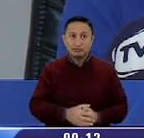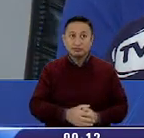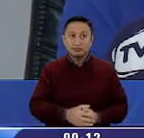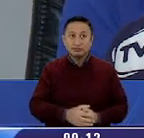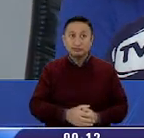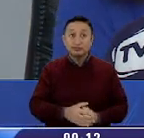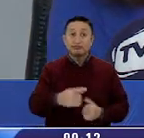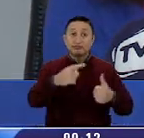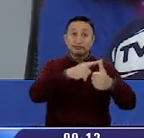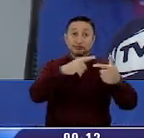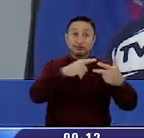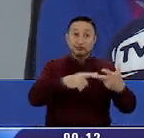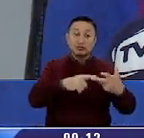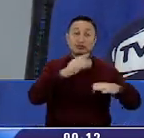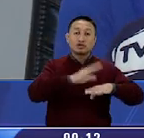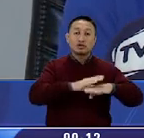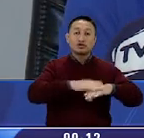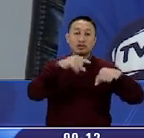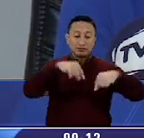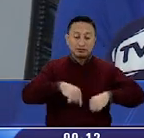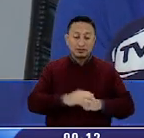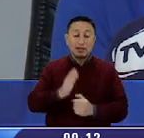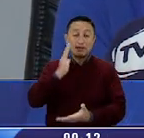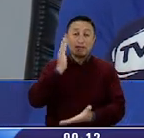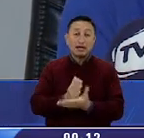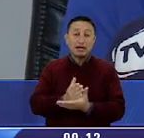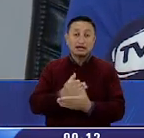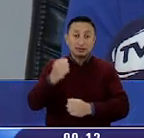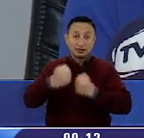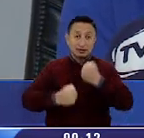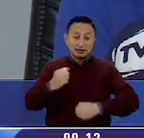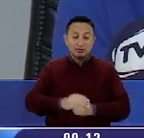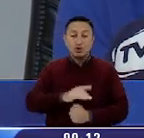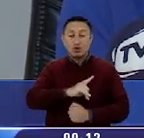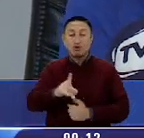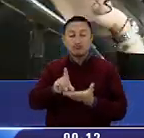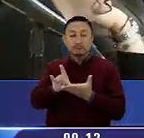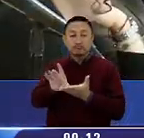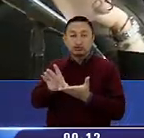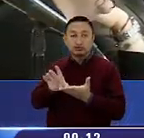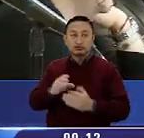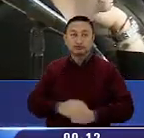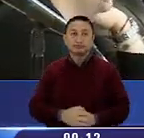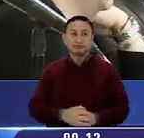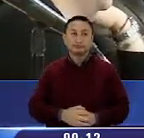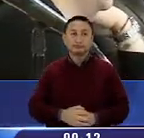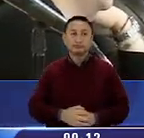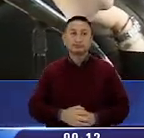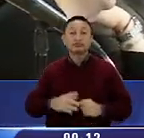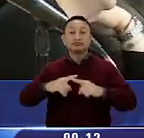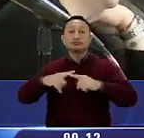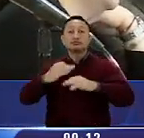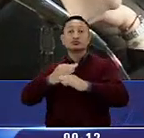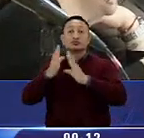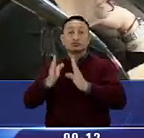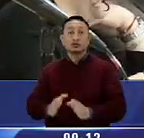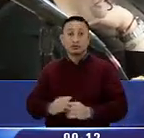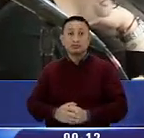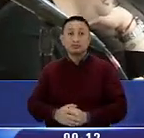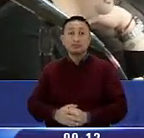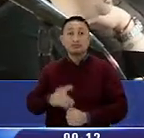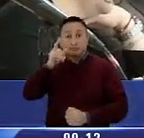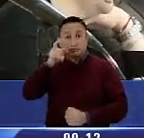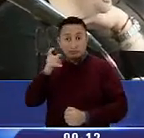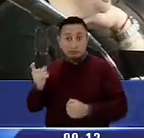estas cosas son causales o para suspensión o para destitución. Los ahora ex servidores fueron vinculados por la